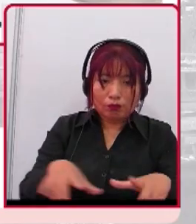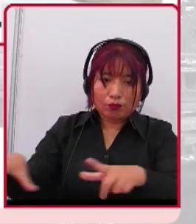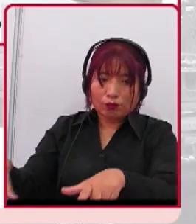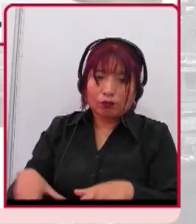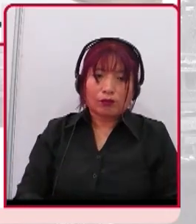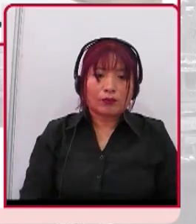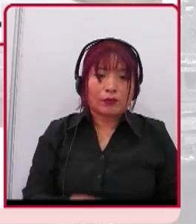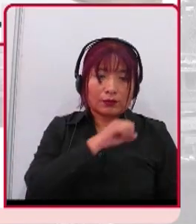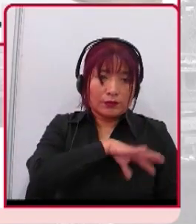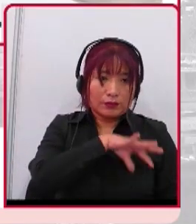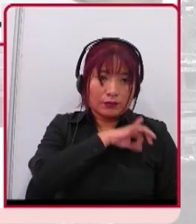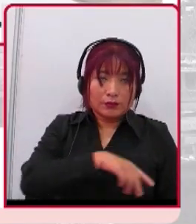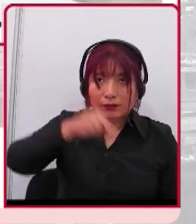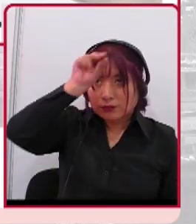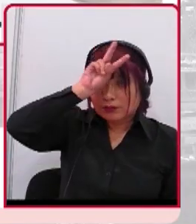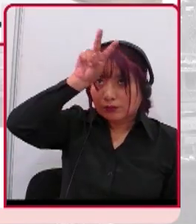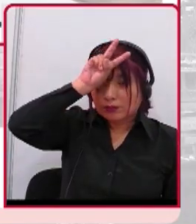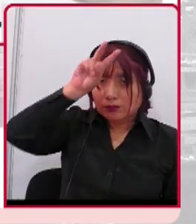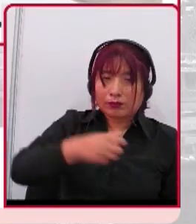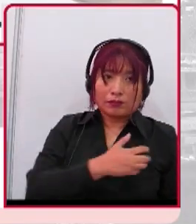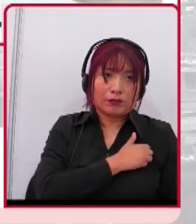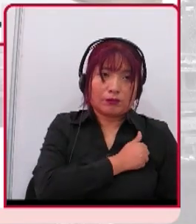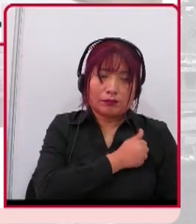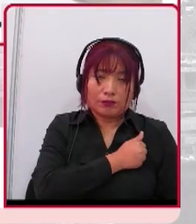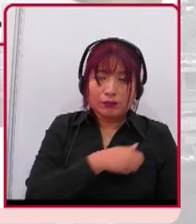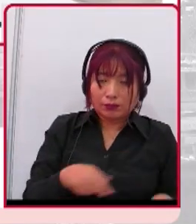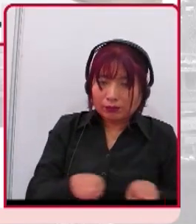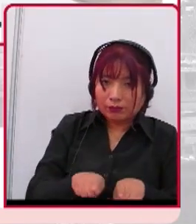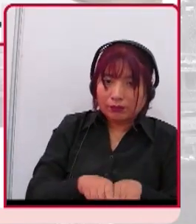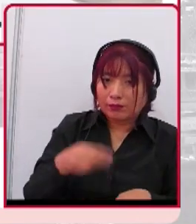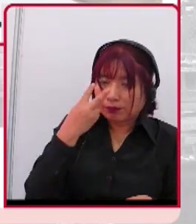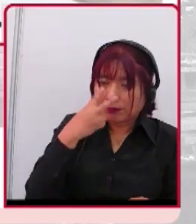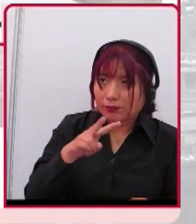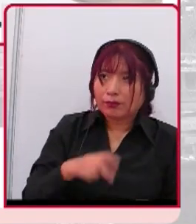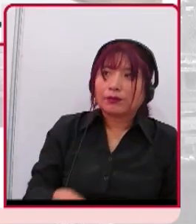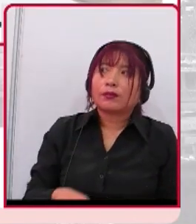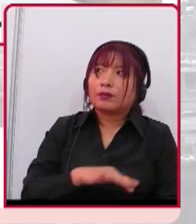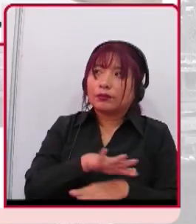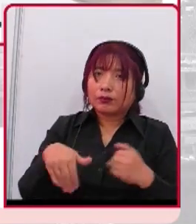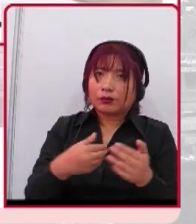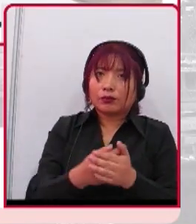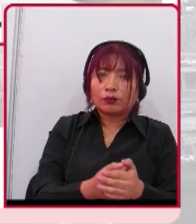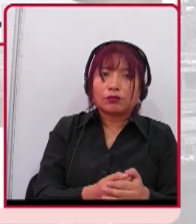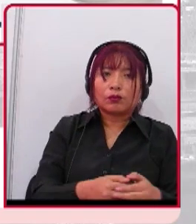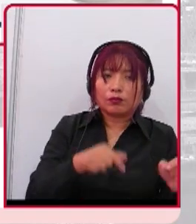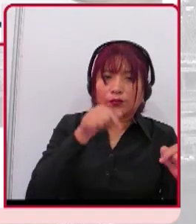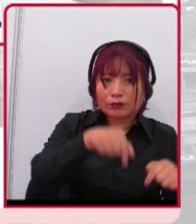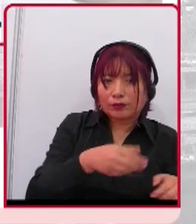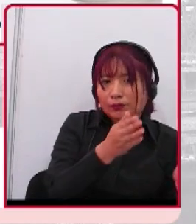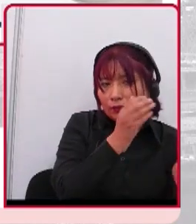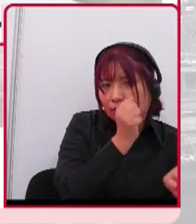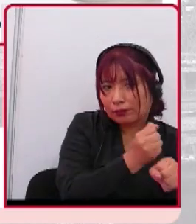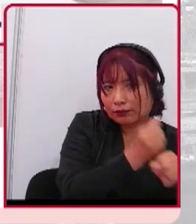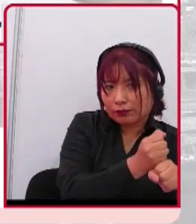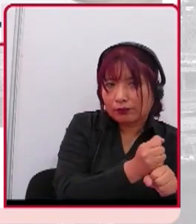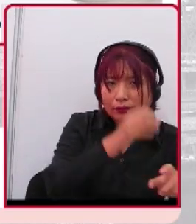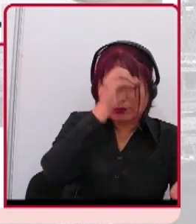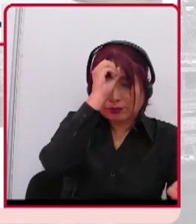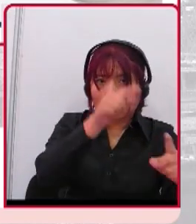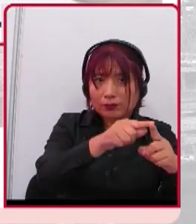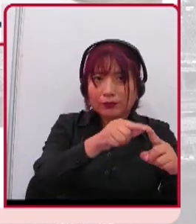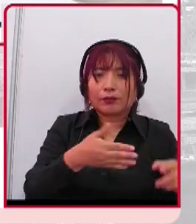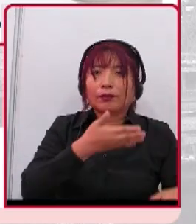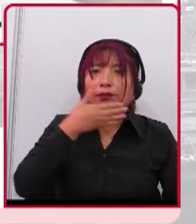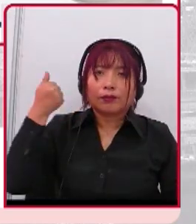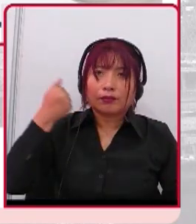Canadá. Y lo que se está tratando de implementar y estandarizar es este tipo de metodologías con el objetivo de la optimización